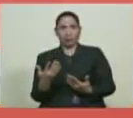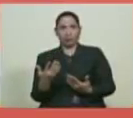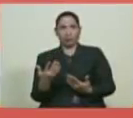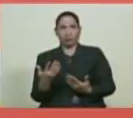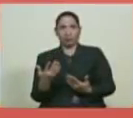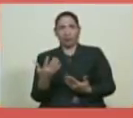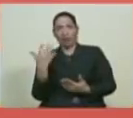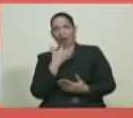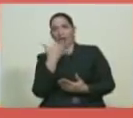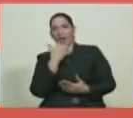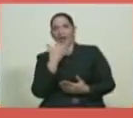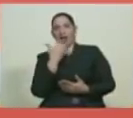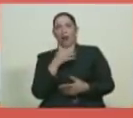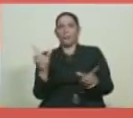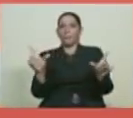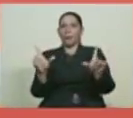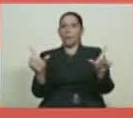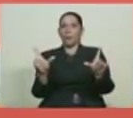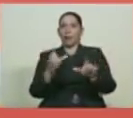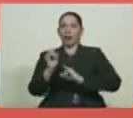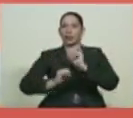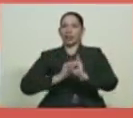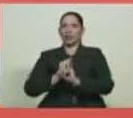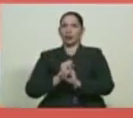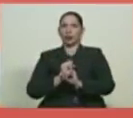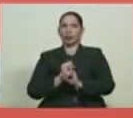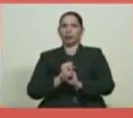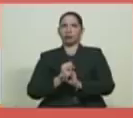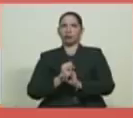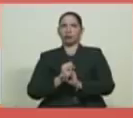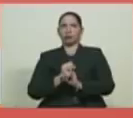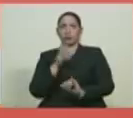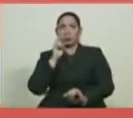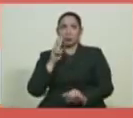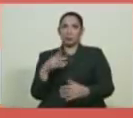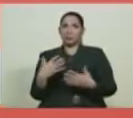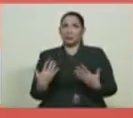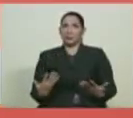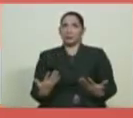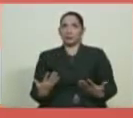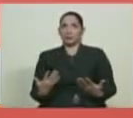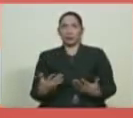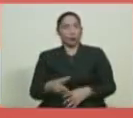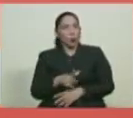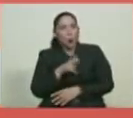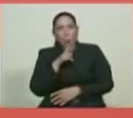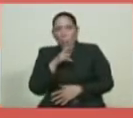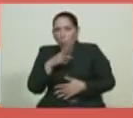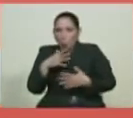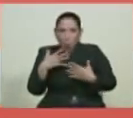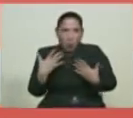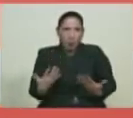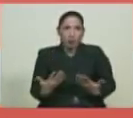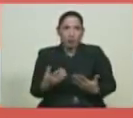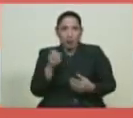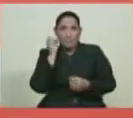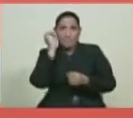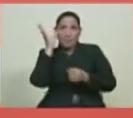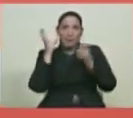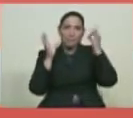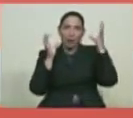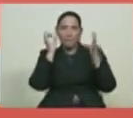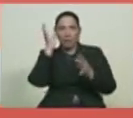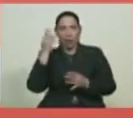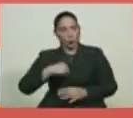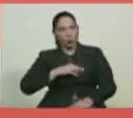Una agencia de prensa internacional tituló así. Ese tipo de barbaridades, nosotros tendremos que seguirnos